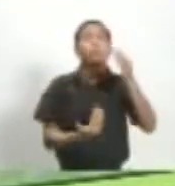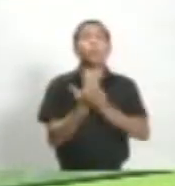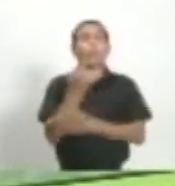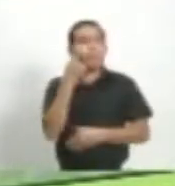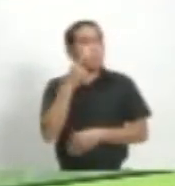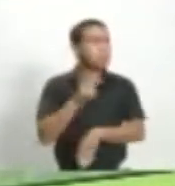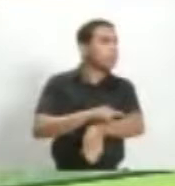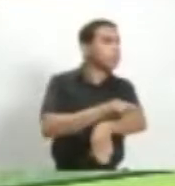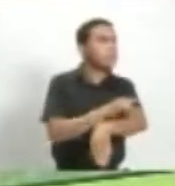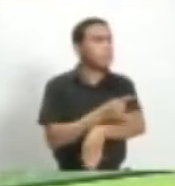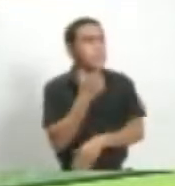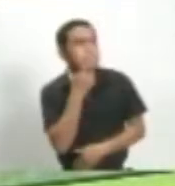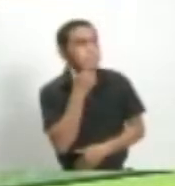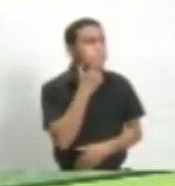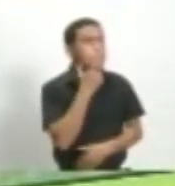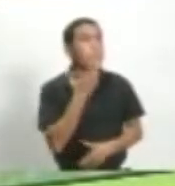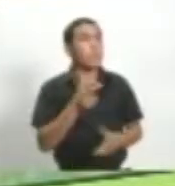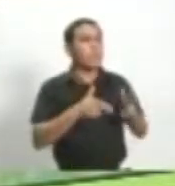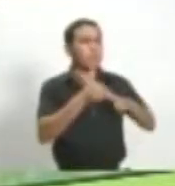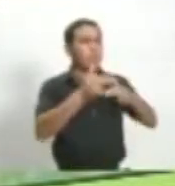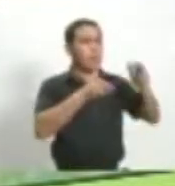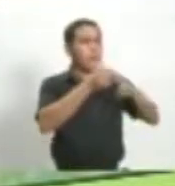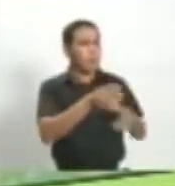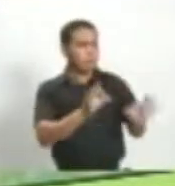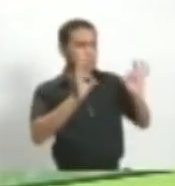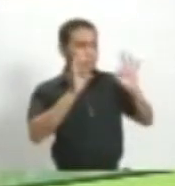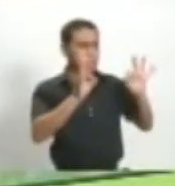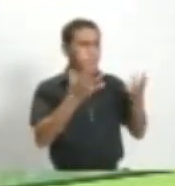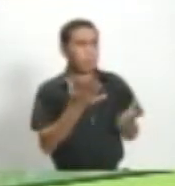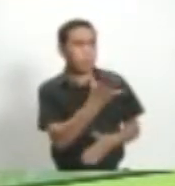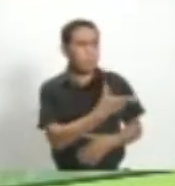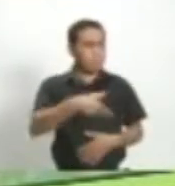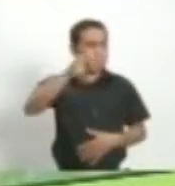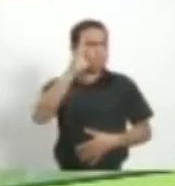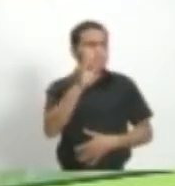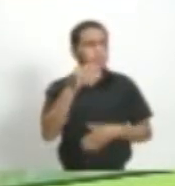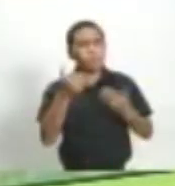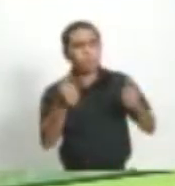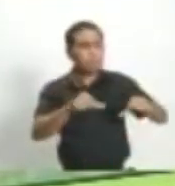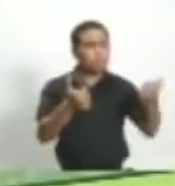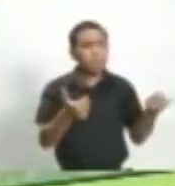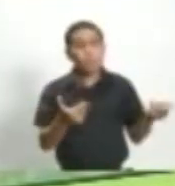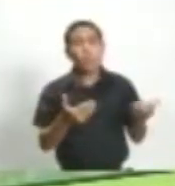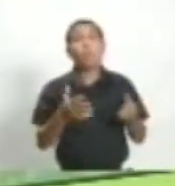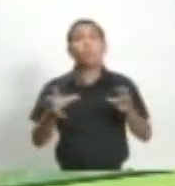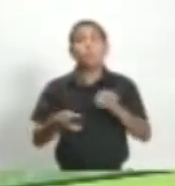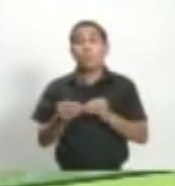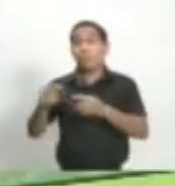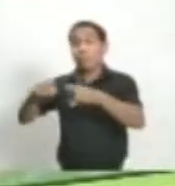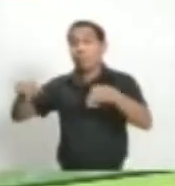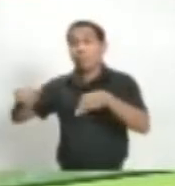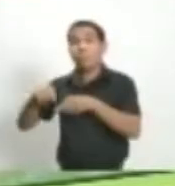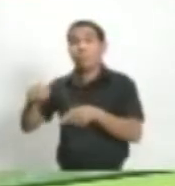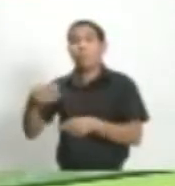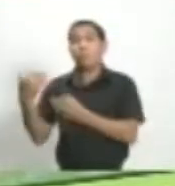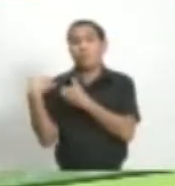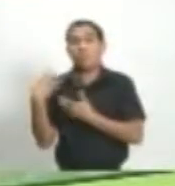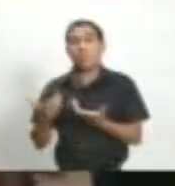construcciones, especialmente la calidad de los materiales usados. Pero las entidades manifiestan que está fuera de su